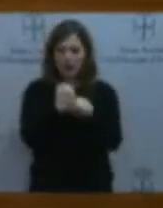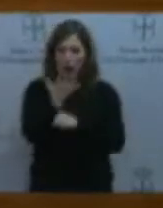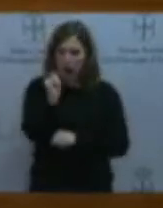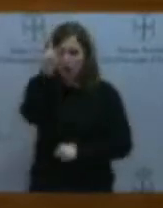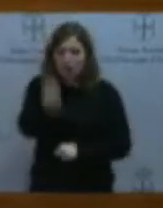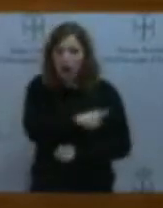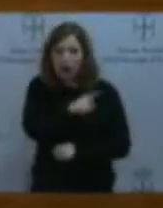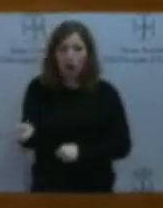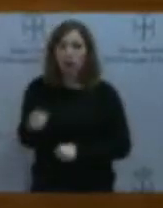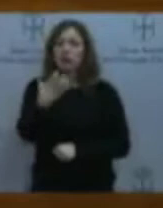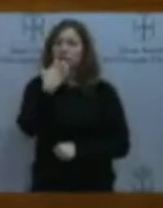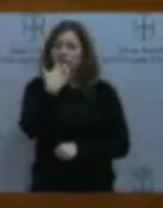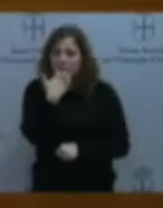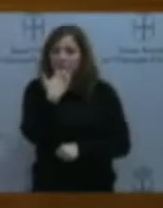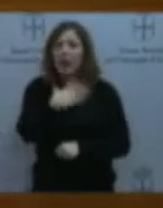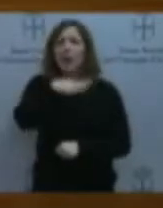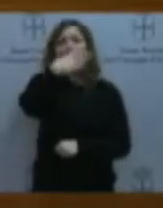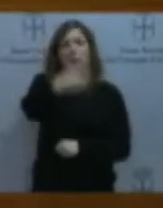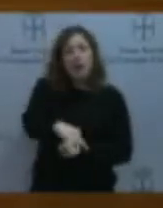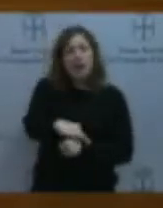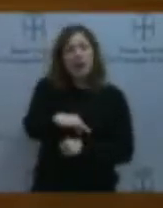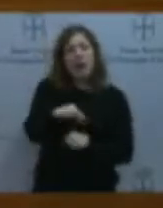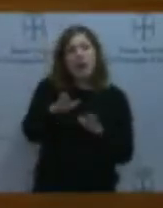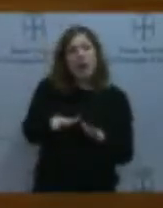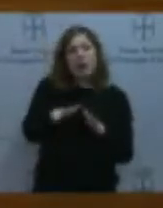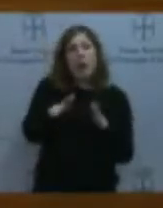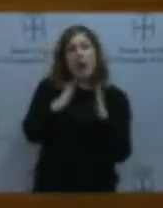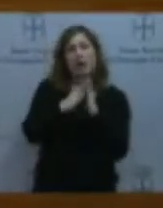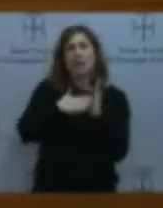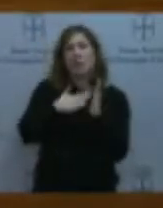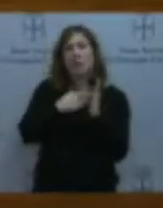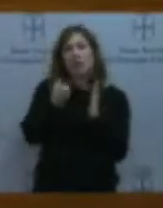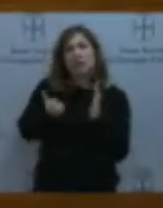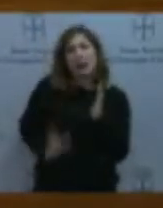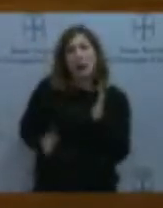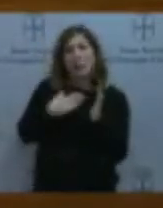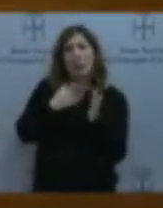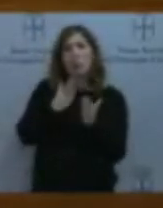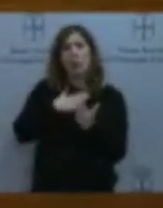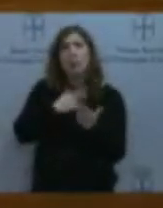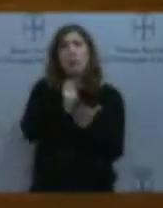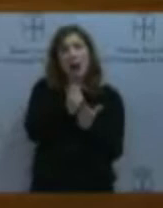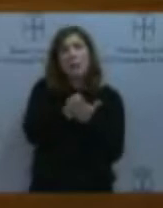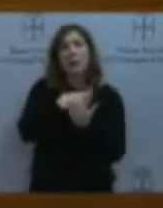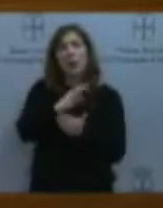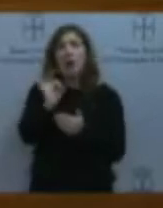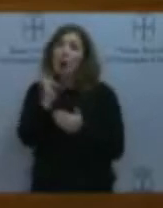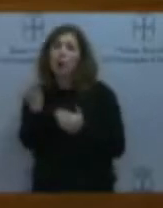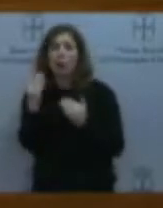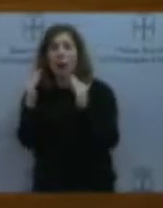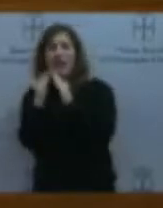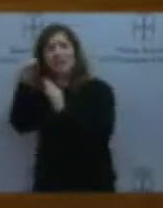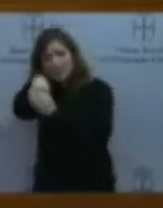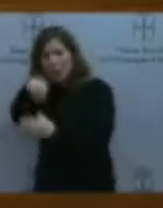si iba a poder quedarse en una casa pagada con su propio salario, tenía que volver a casa de sus padres, si iban a tener que